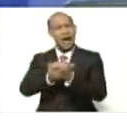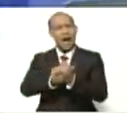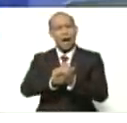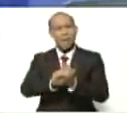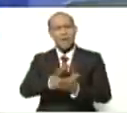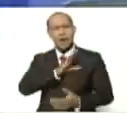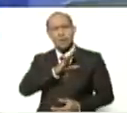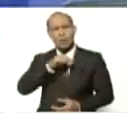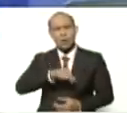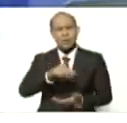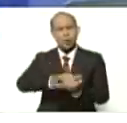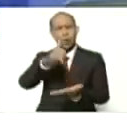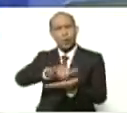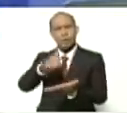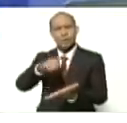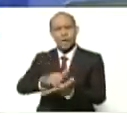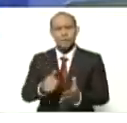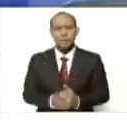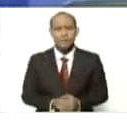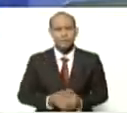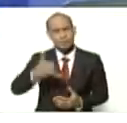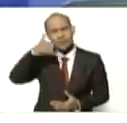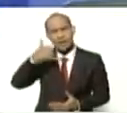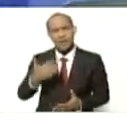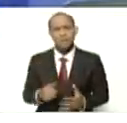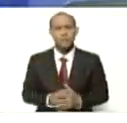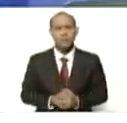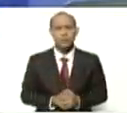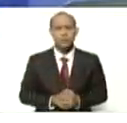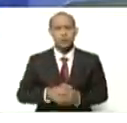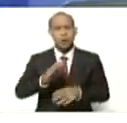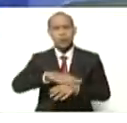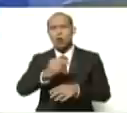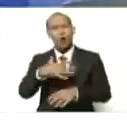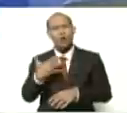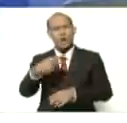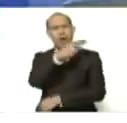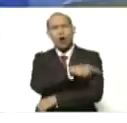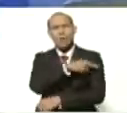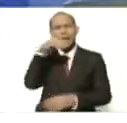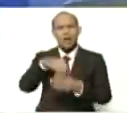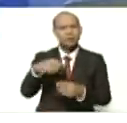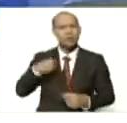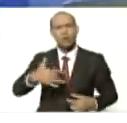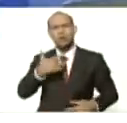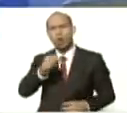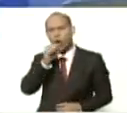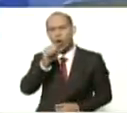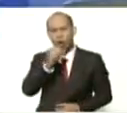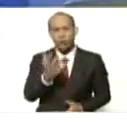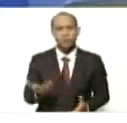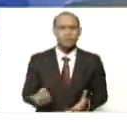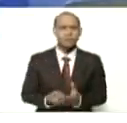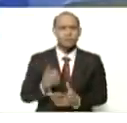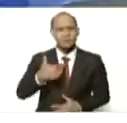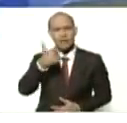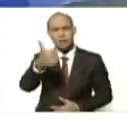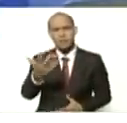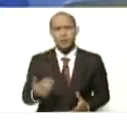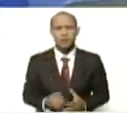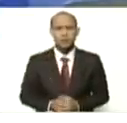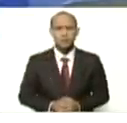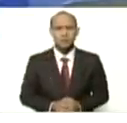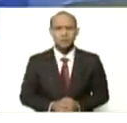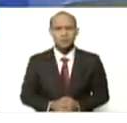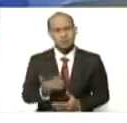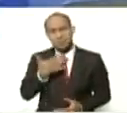aquí por whatsapp por teléfono porque no se quieren hospitalizar nada que yo me siento me siento bien bueno